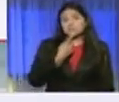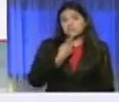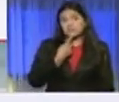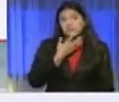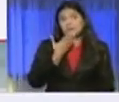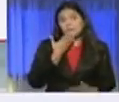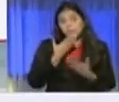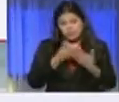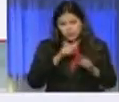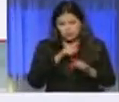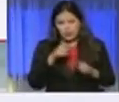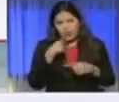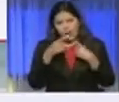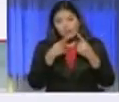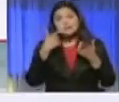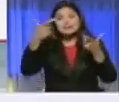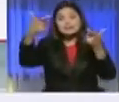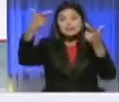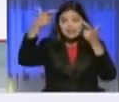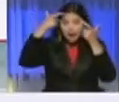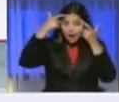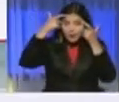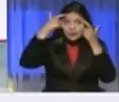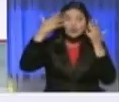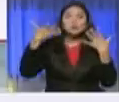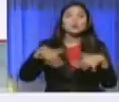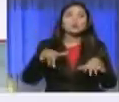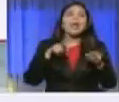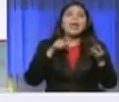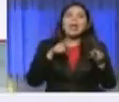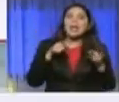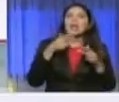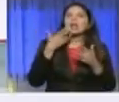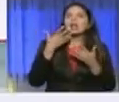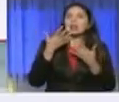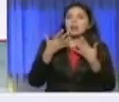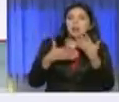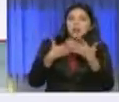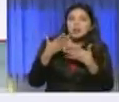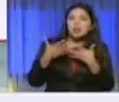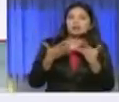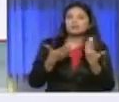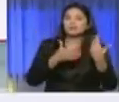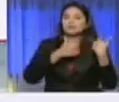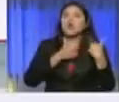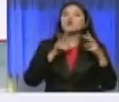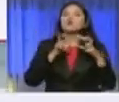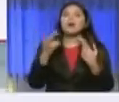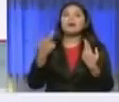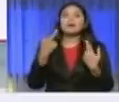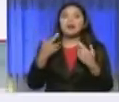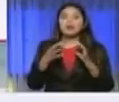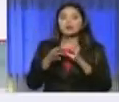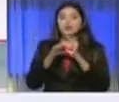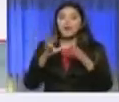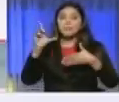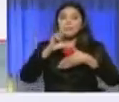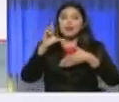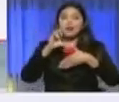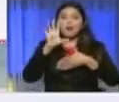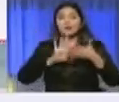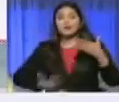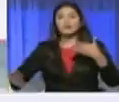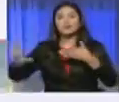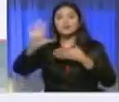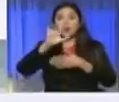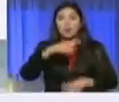permiso. Hugo Chávez fue el arquitecto constructor de las nuevas relaciones que hoy hay en América Latina y el Caribe con